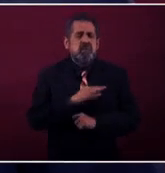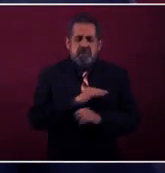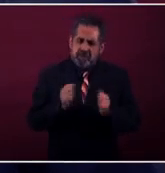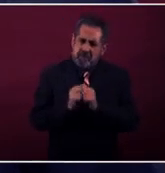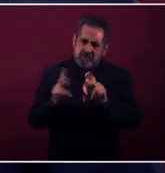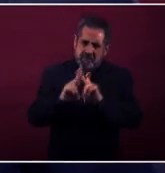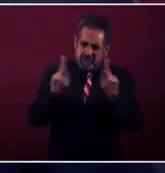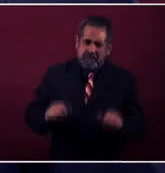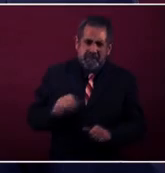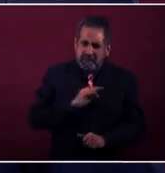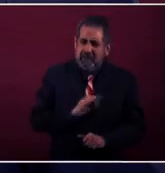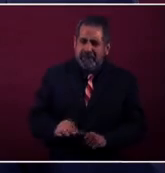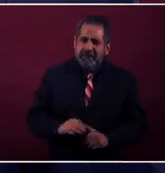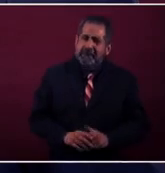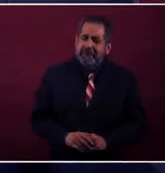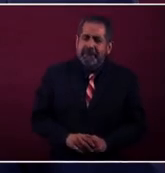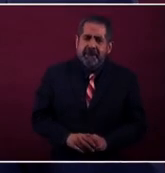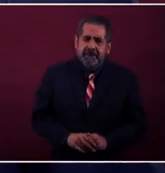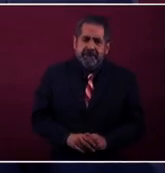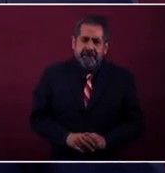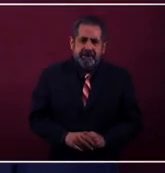pacífica